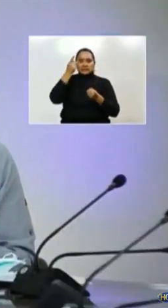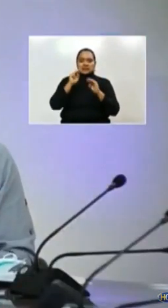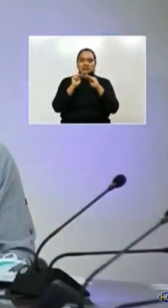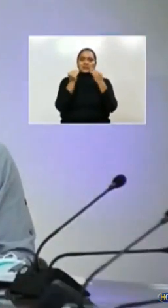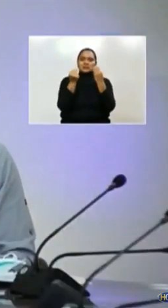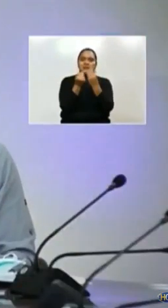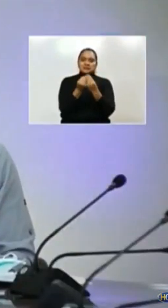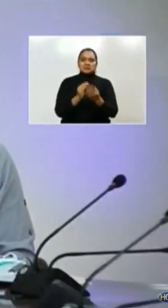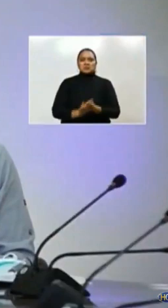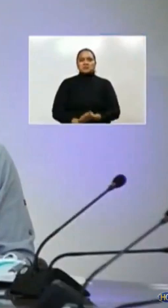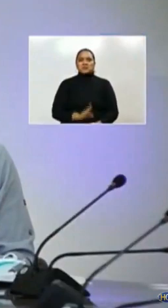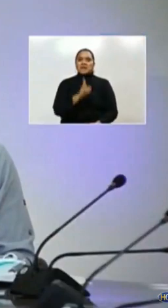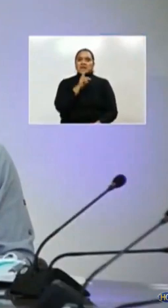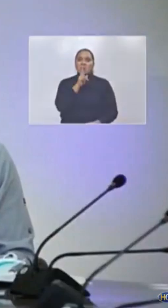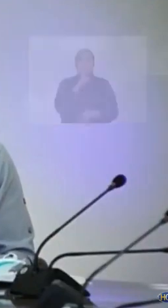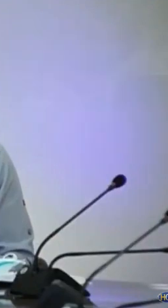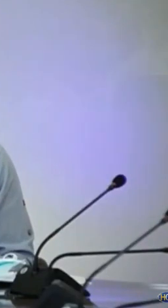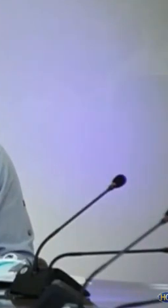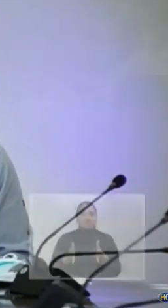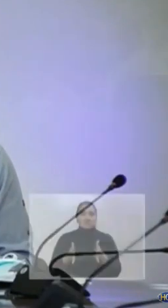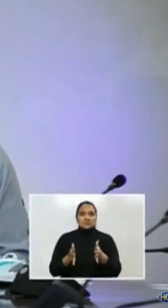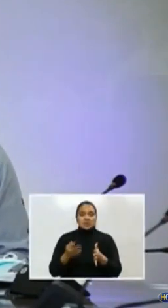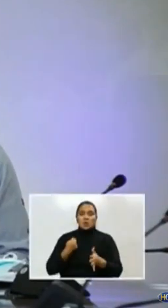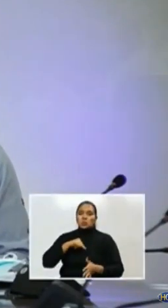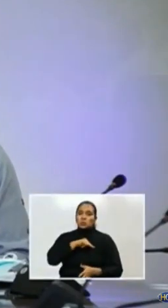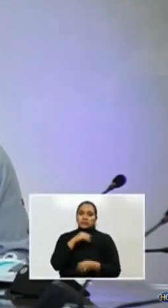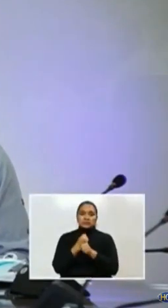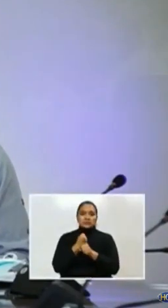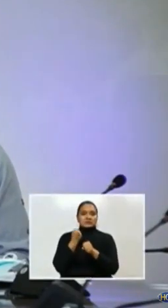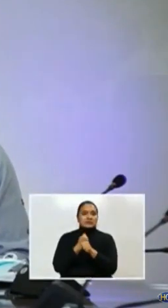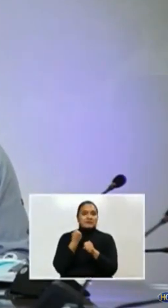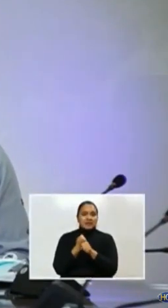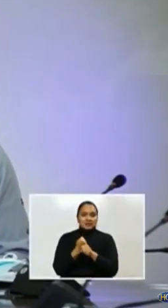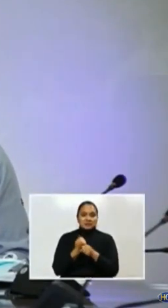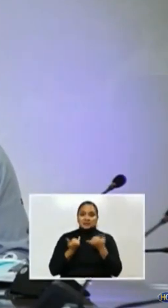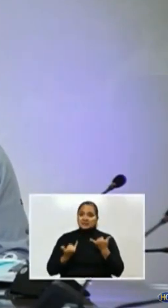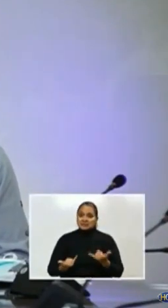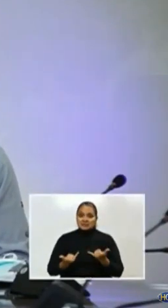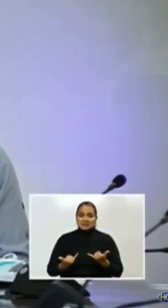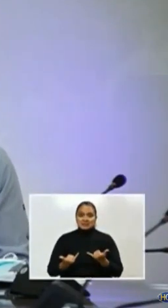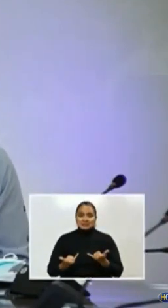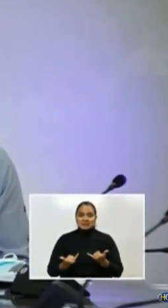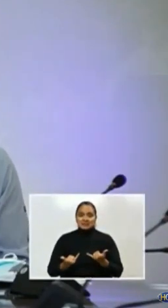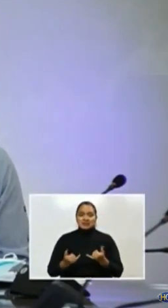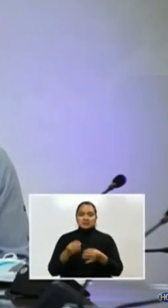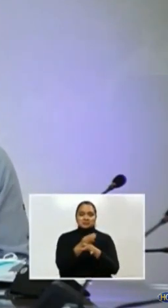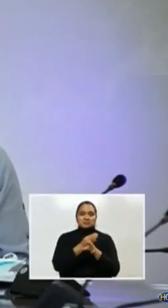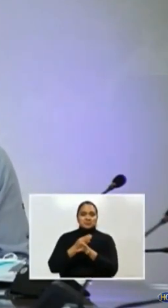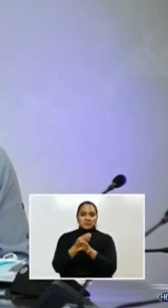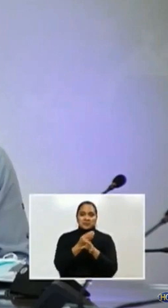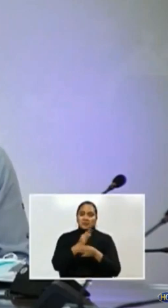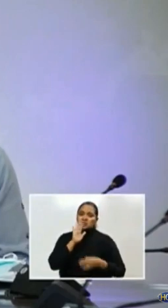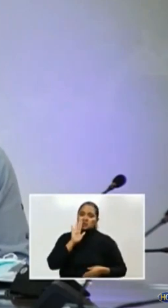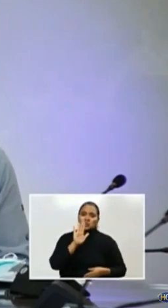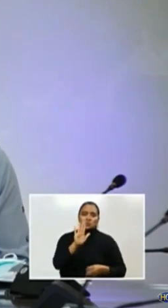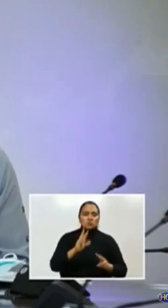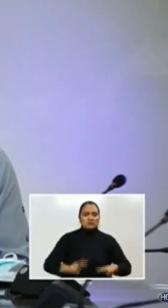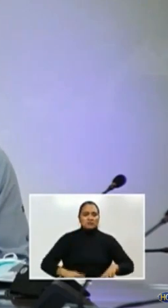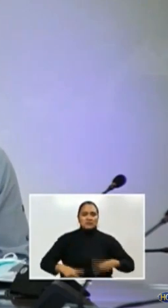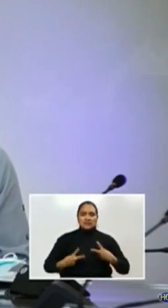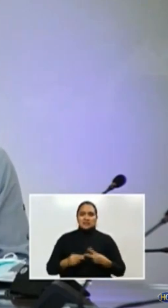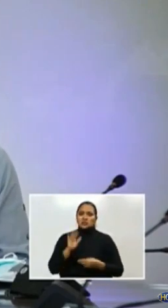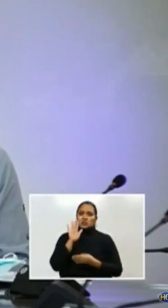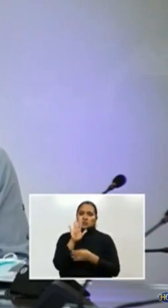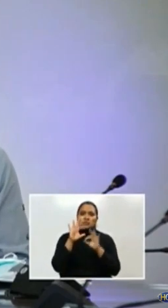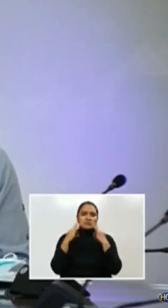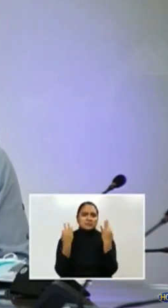Hermanos hondureños, nuestro trabajo es proteger su vida, la de su